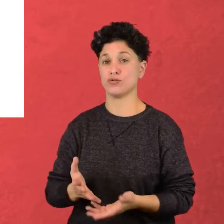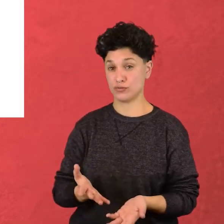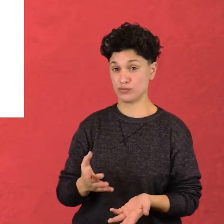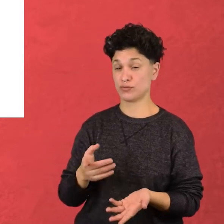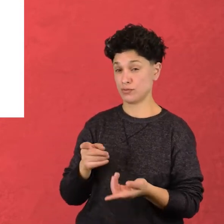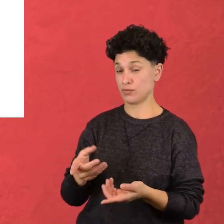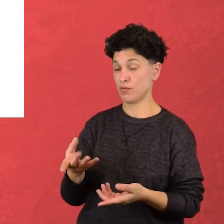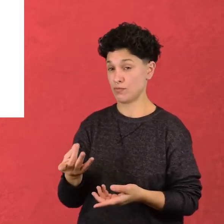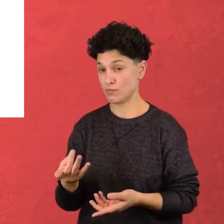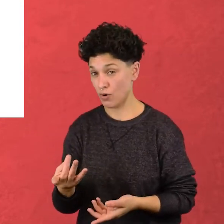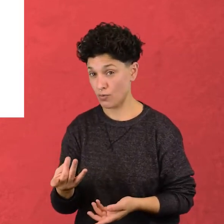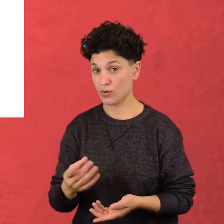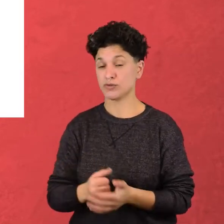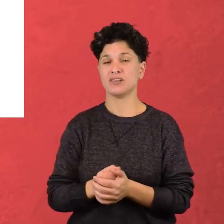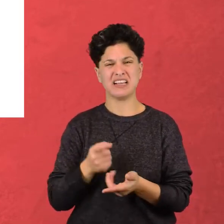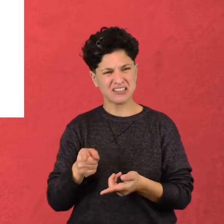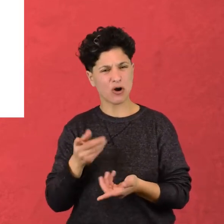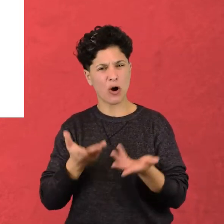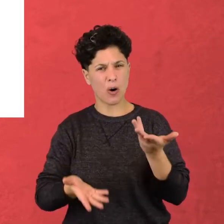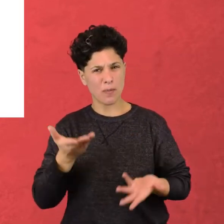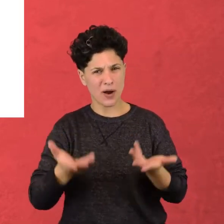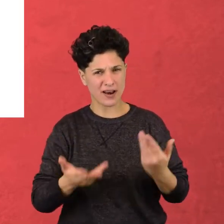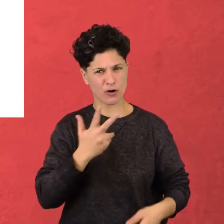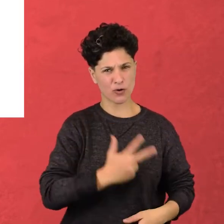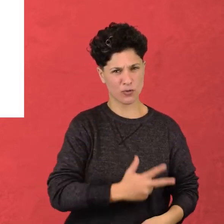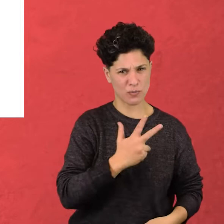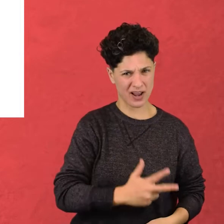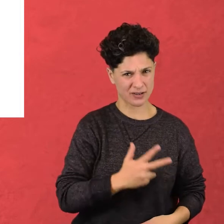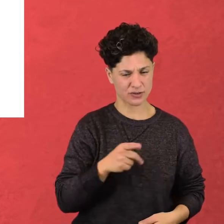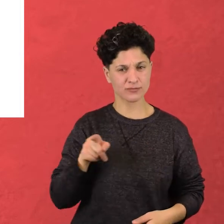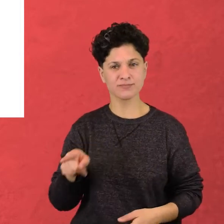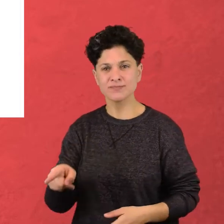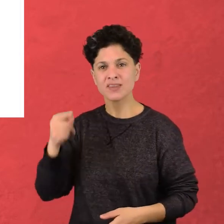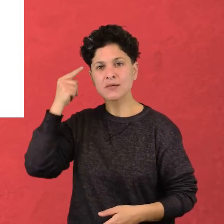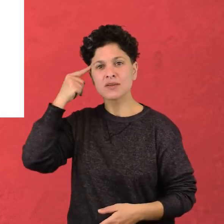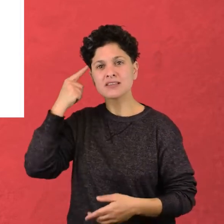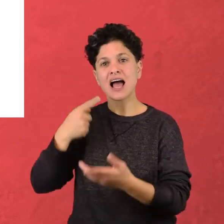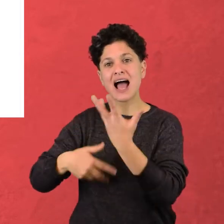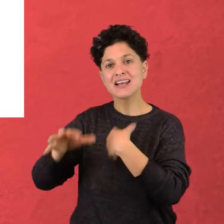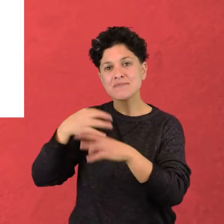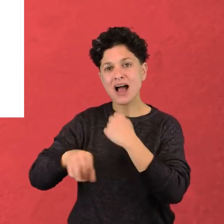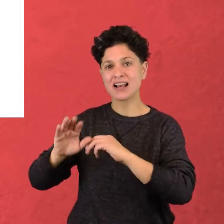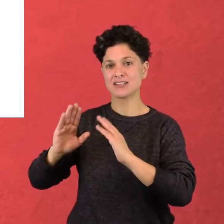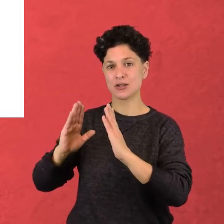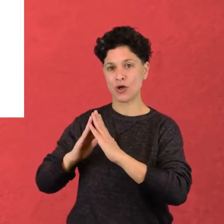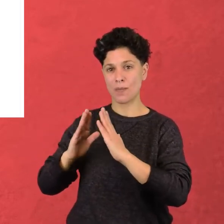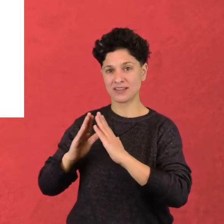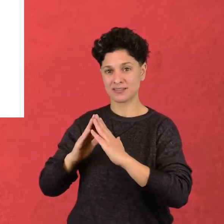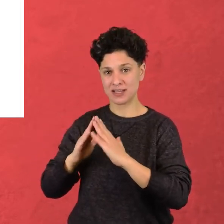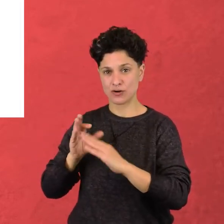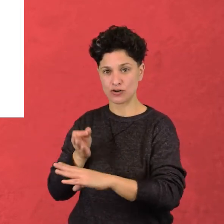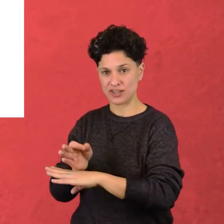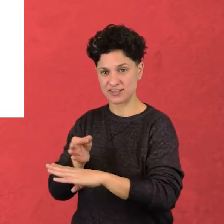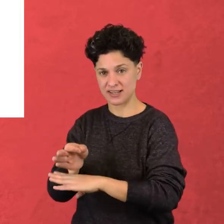con animales domésticos drogados o entontecidos. Piensen ustedes que un animal